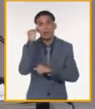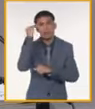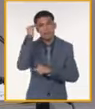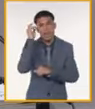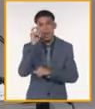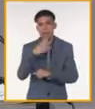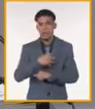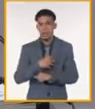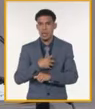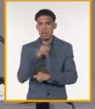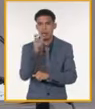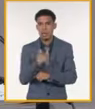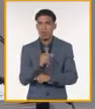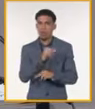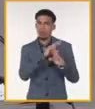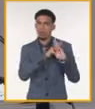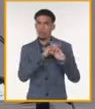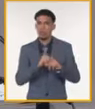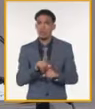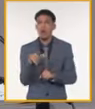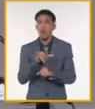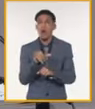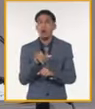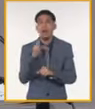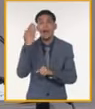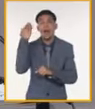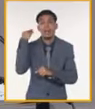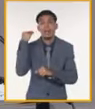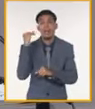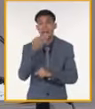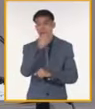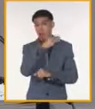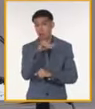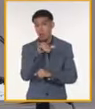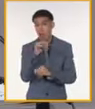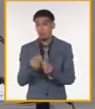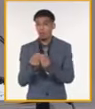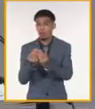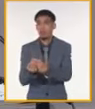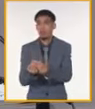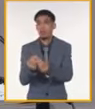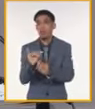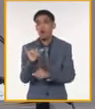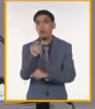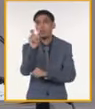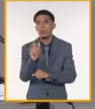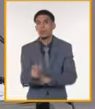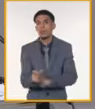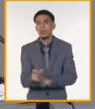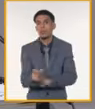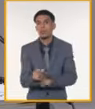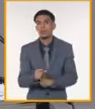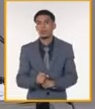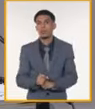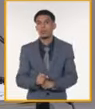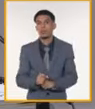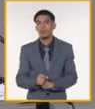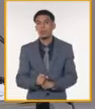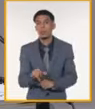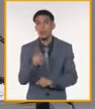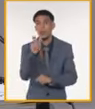suspende el beneficio que se otorgó en un inicio para los titulares o sea para los Los Socios de las